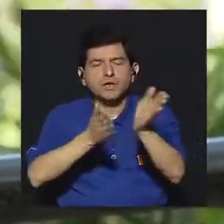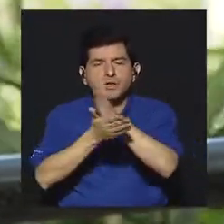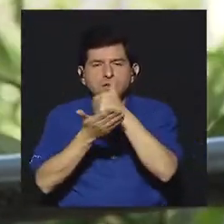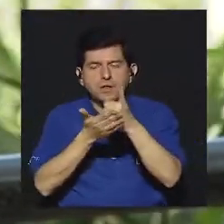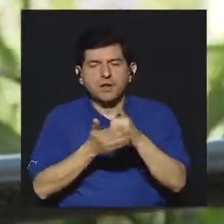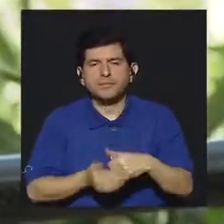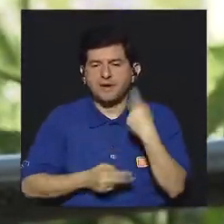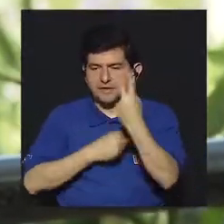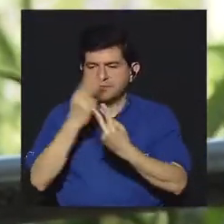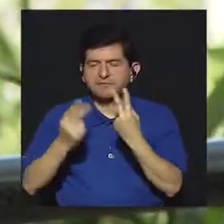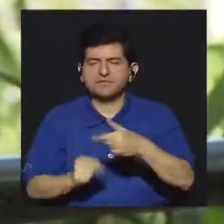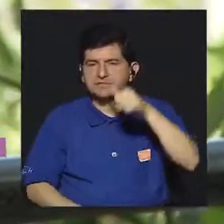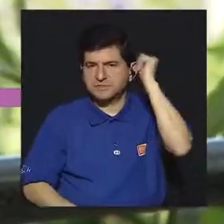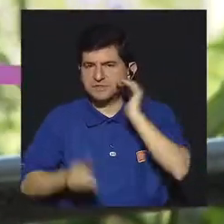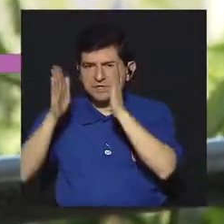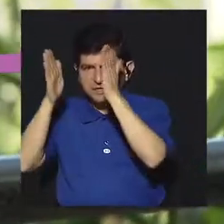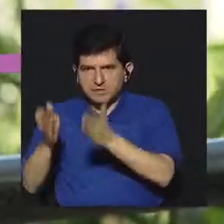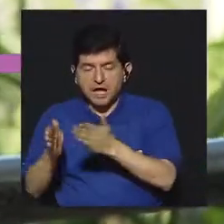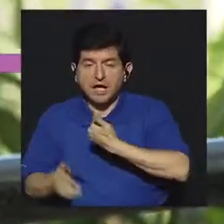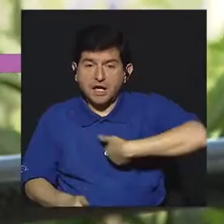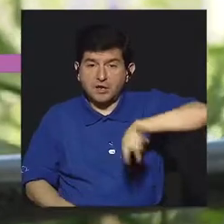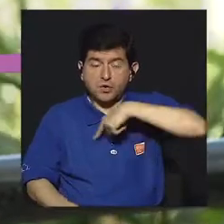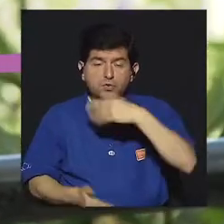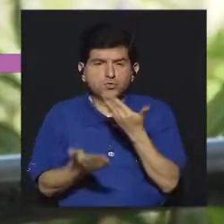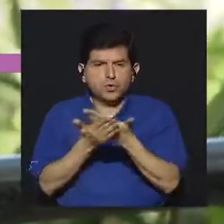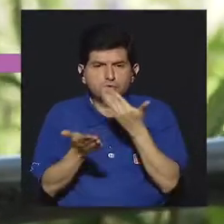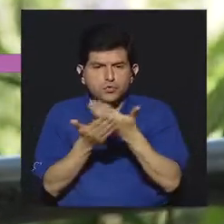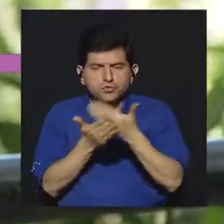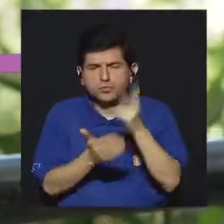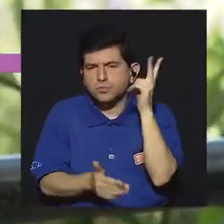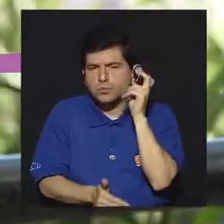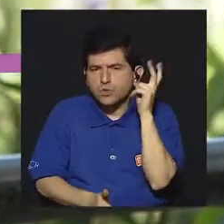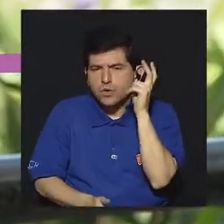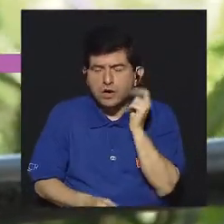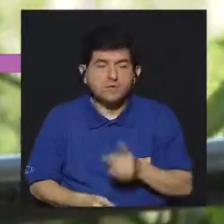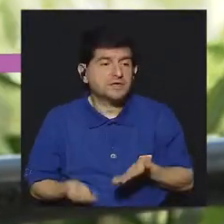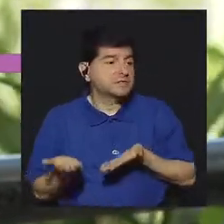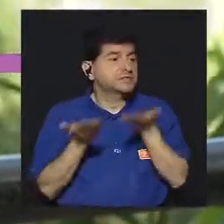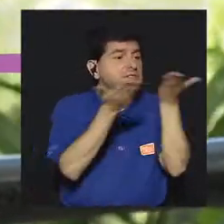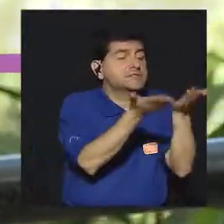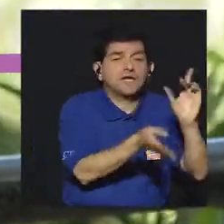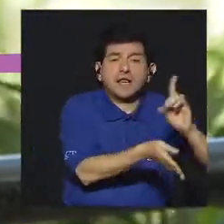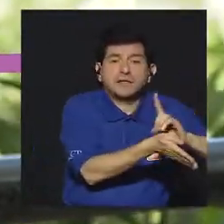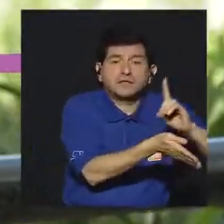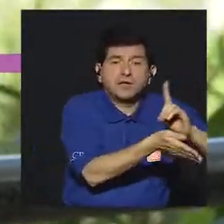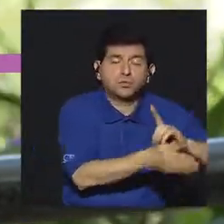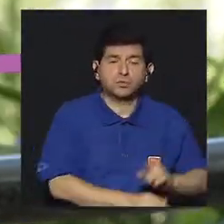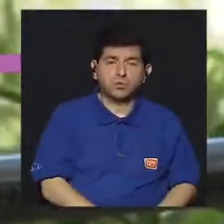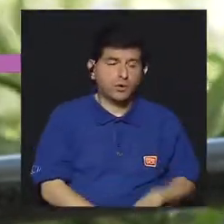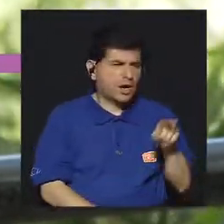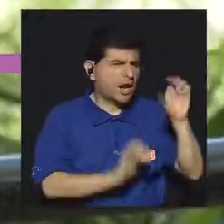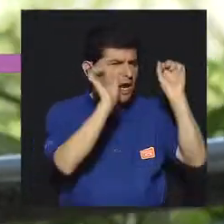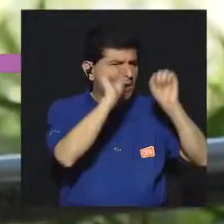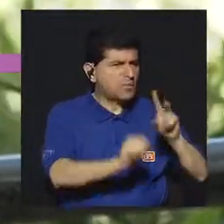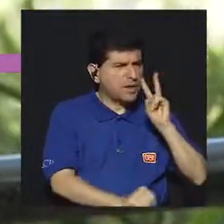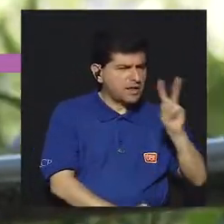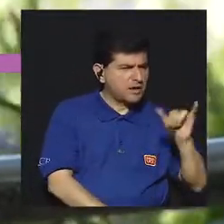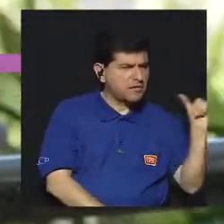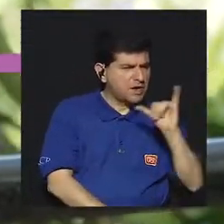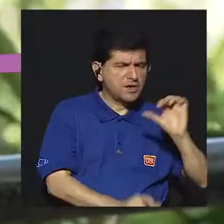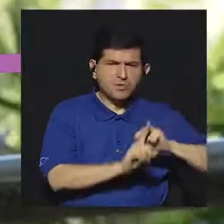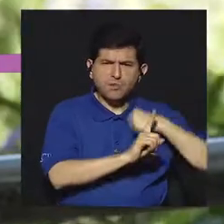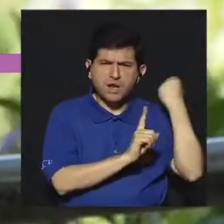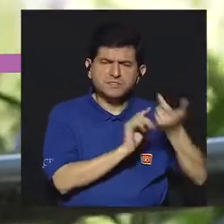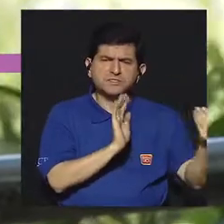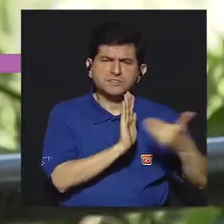la parte de la visita al audiólogo para que nosotros hagamos las pruebas de audición y que se las lleve al médico, para que él pueda también ver cómo